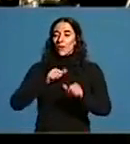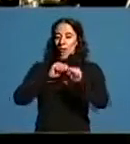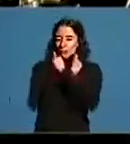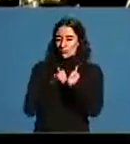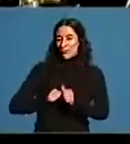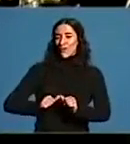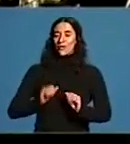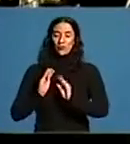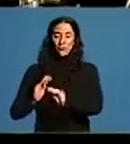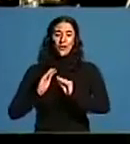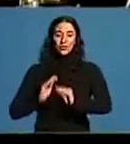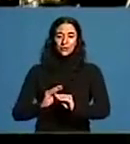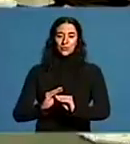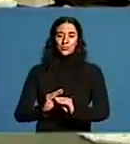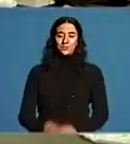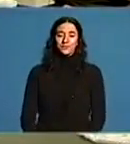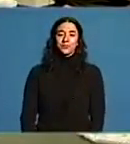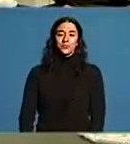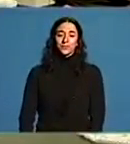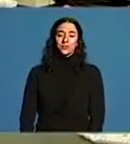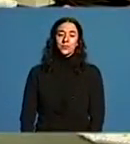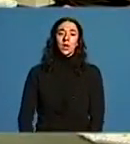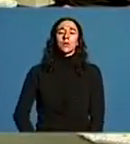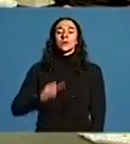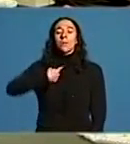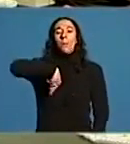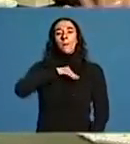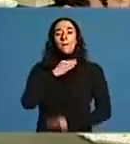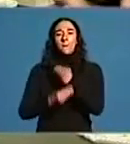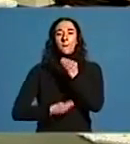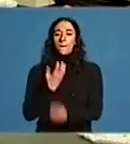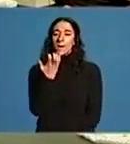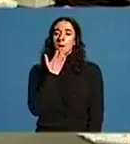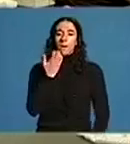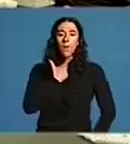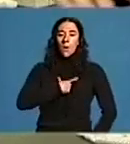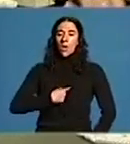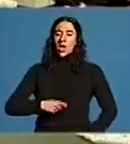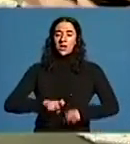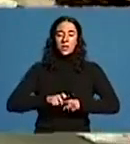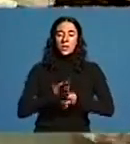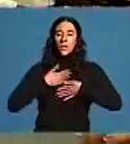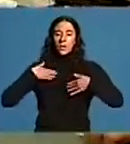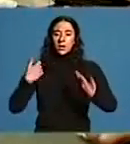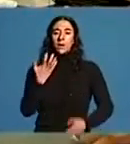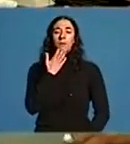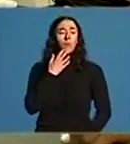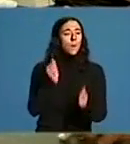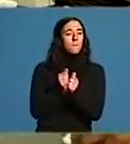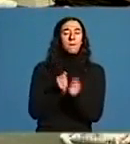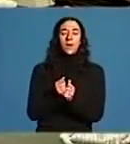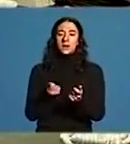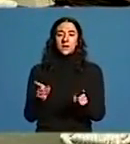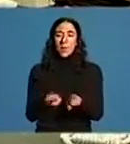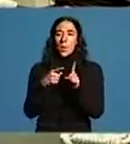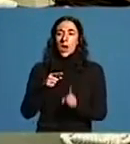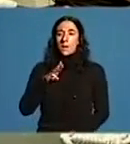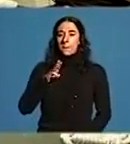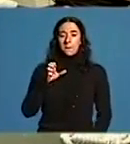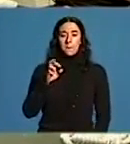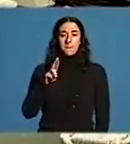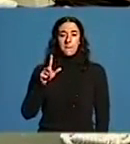dónde se realizan. Ellos como que te das a conocer a más gente. Non é a primeira experiencia de María en pasarela, por iso